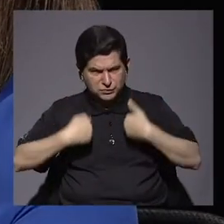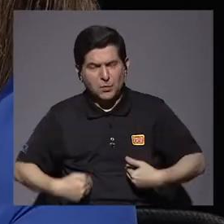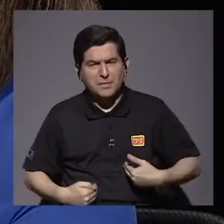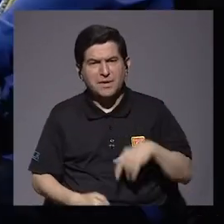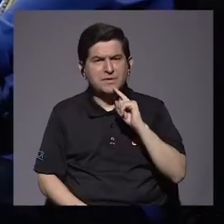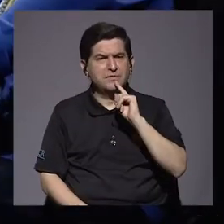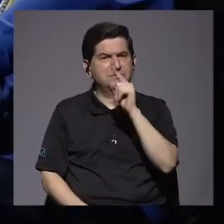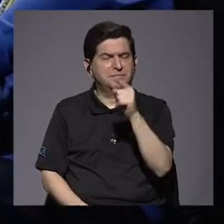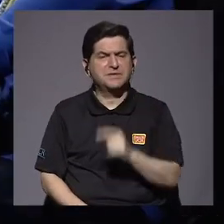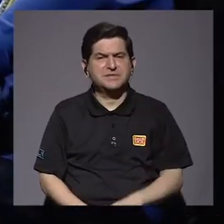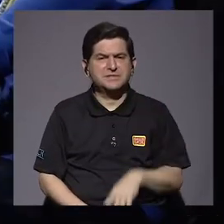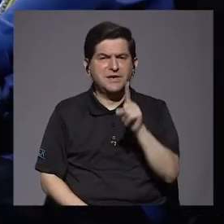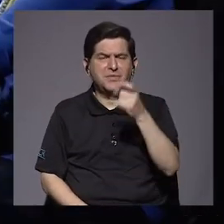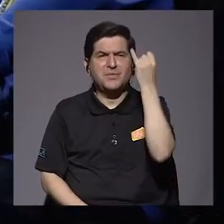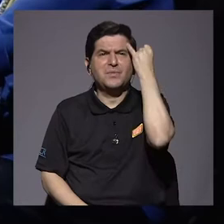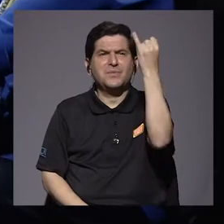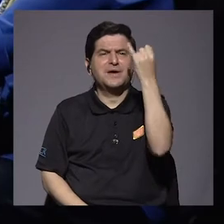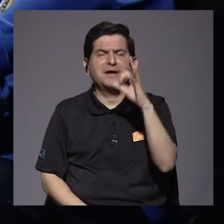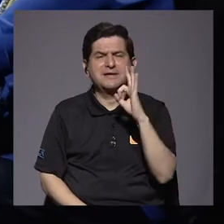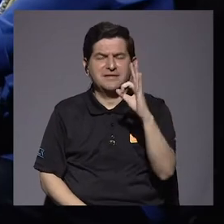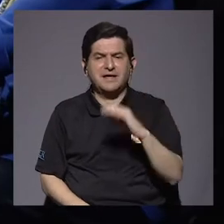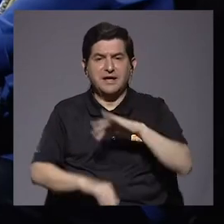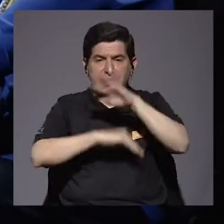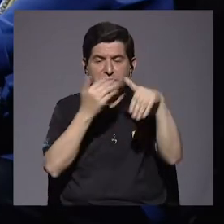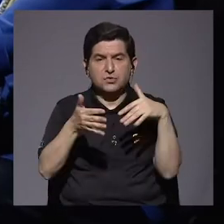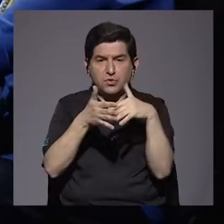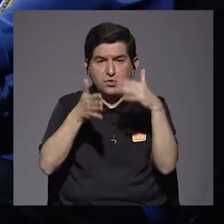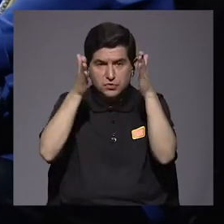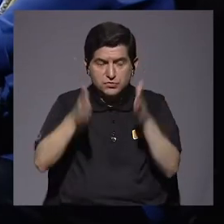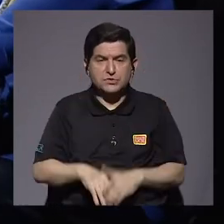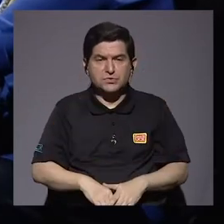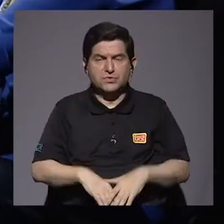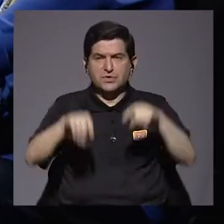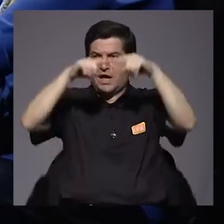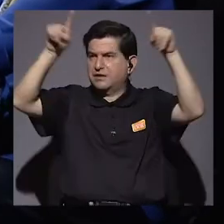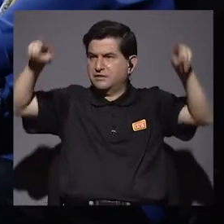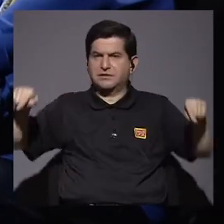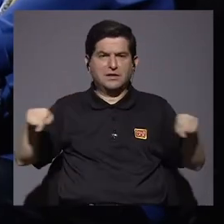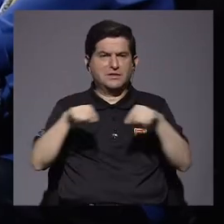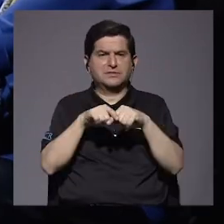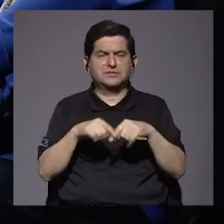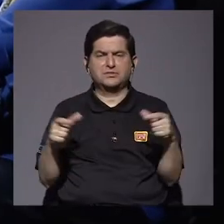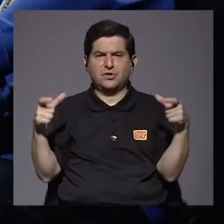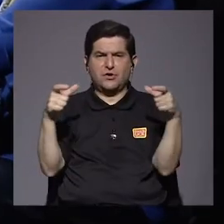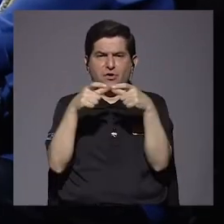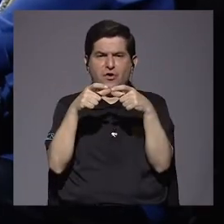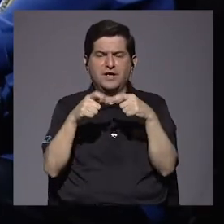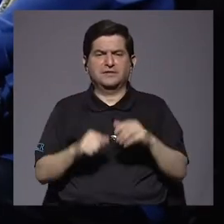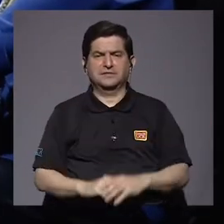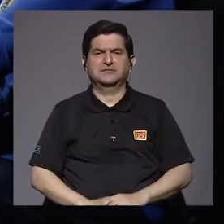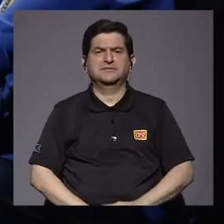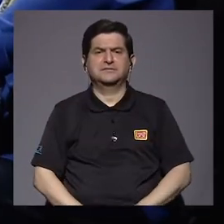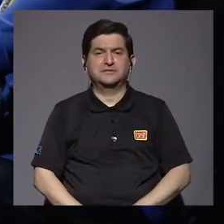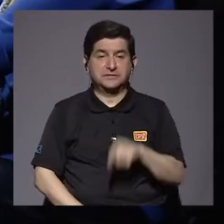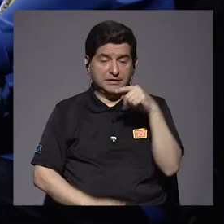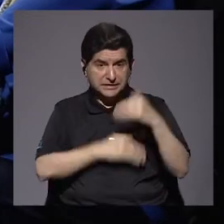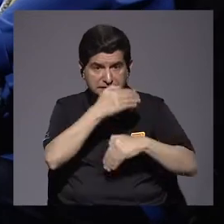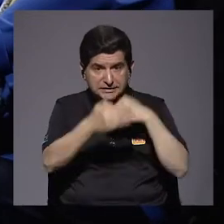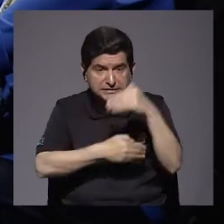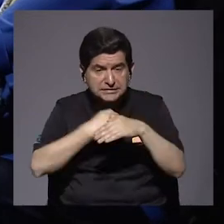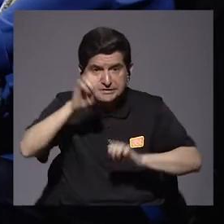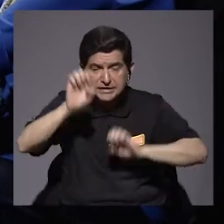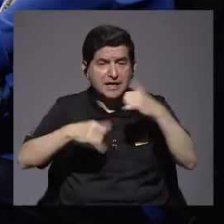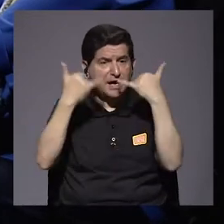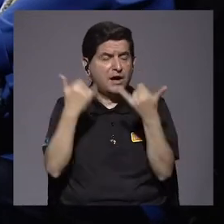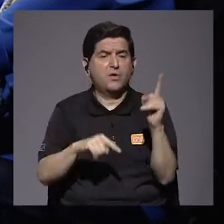Hagámoslo más humano. Usted ahora me presentaba una imagen lindísima, que eran todos sus estudiantes conectados sí. en una sola pantalla. Sí. Ese proceso